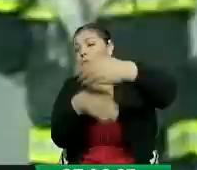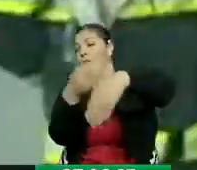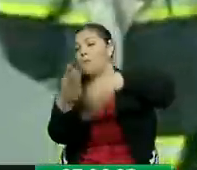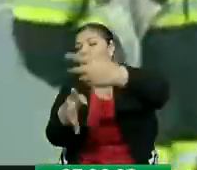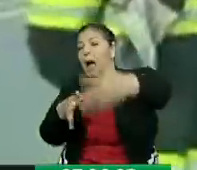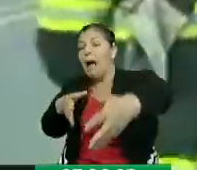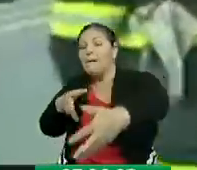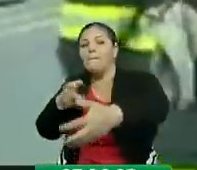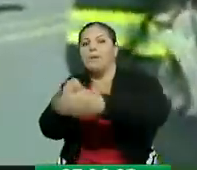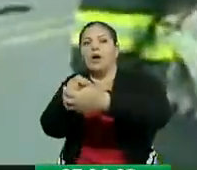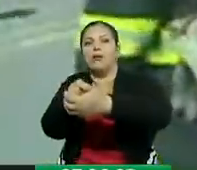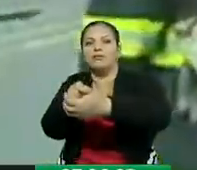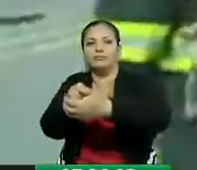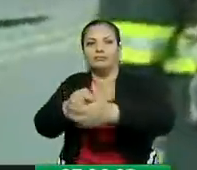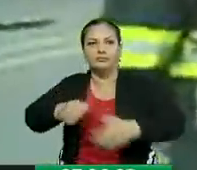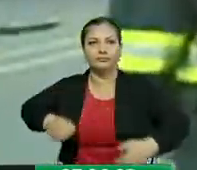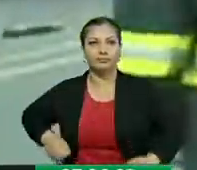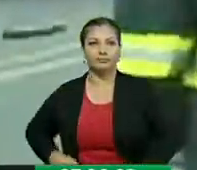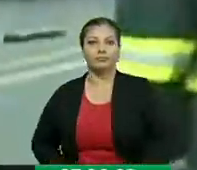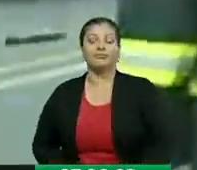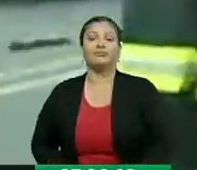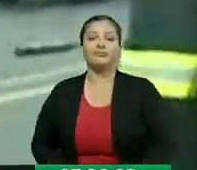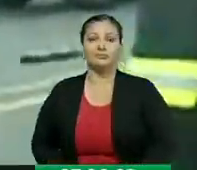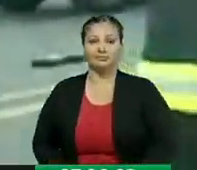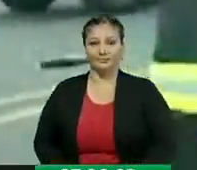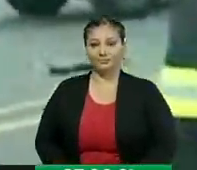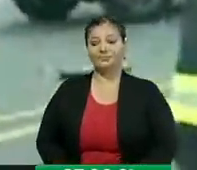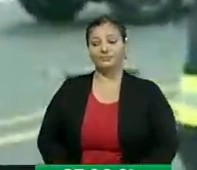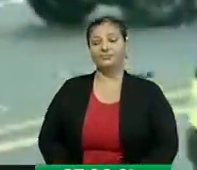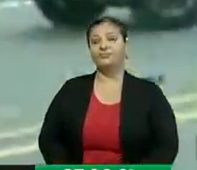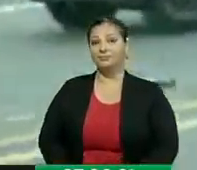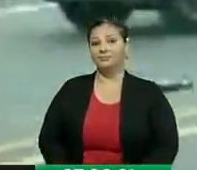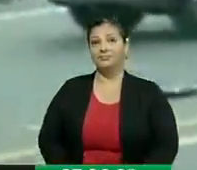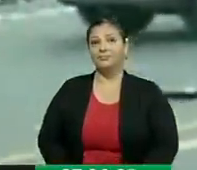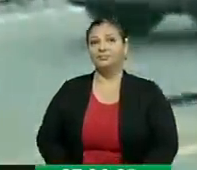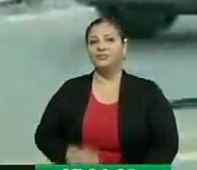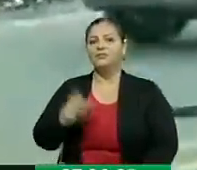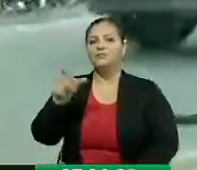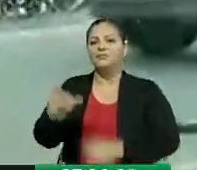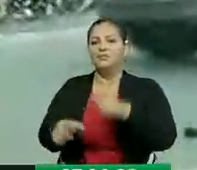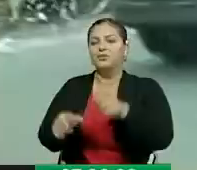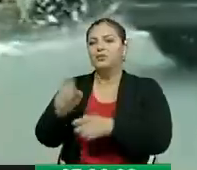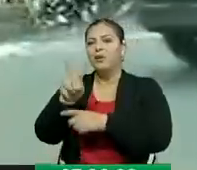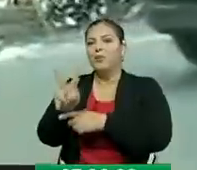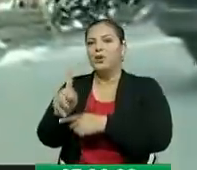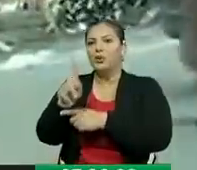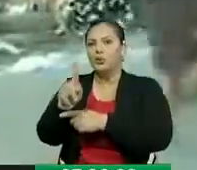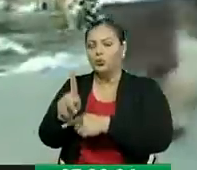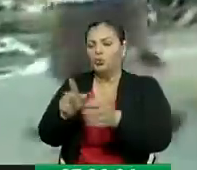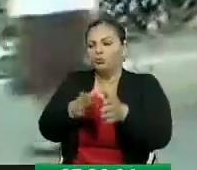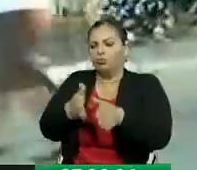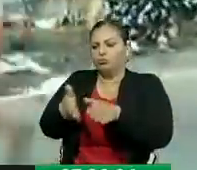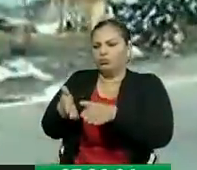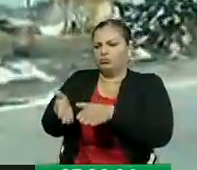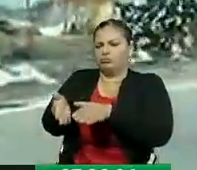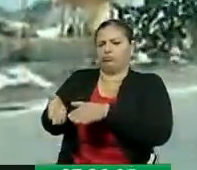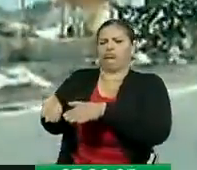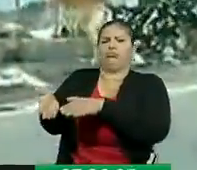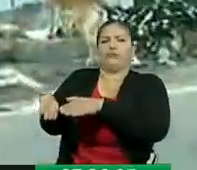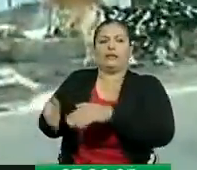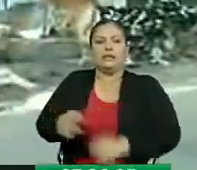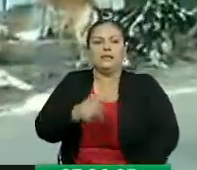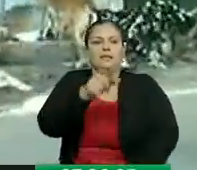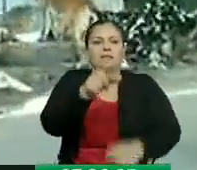volcamiento hay 21 personas fallecidas de esta unidad. Como les indicábamos, amigos televidentes, un accidente de gran magnitud.